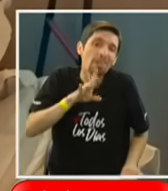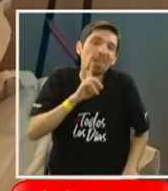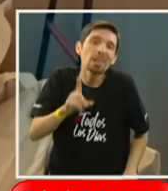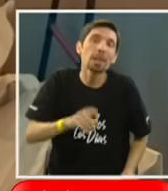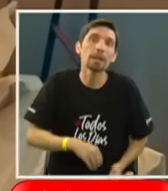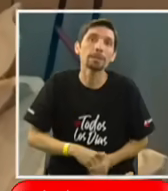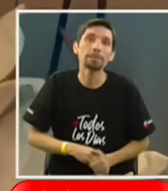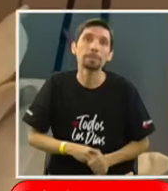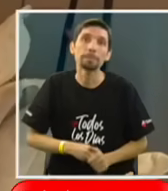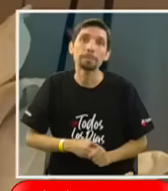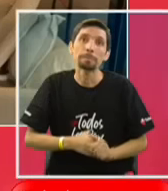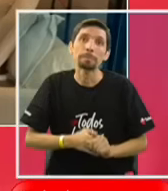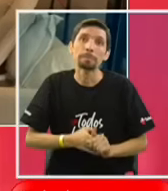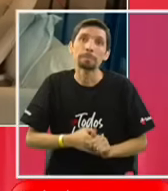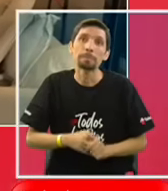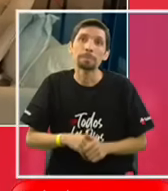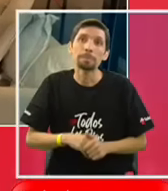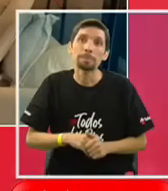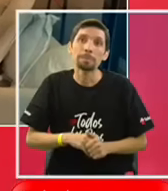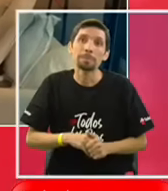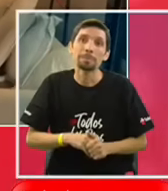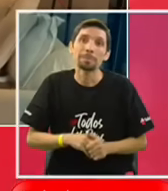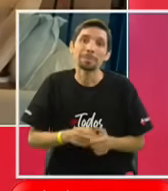¿Quién es?